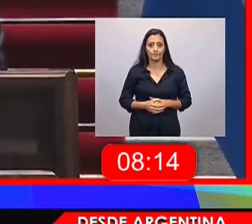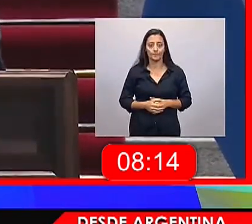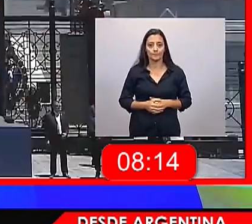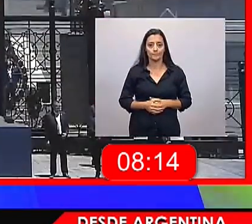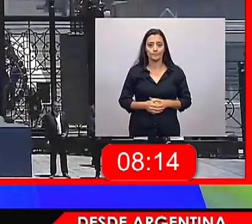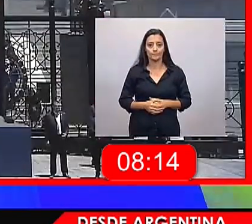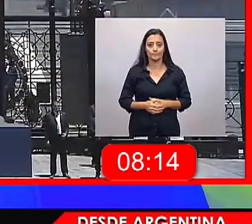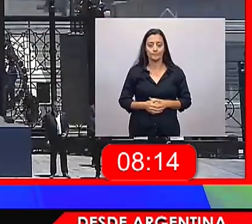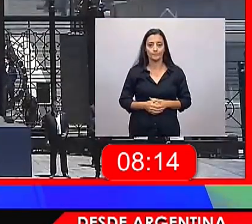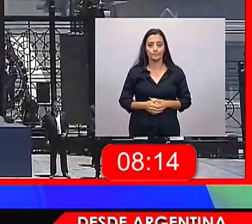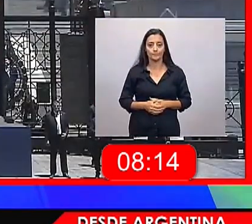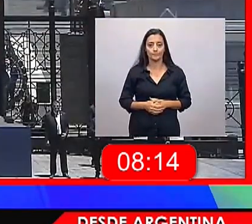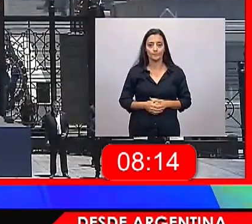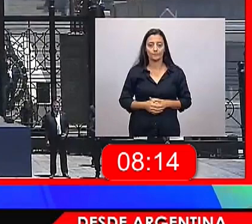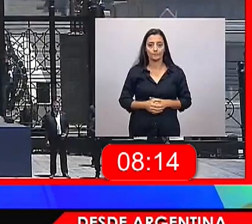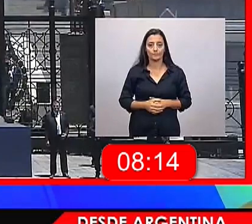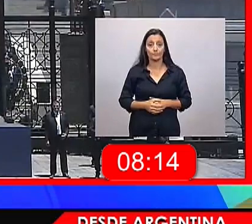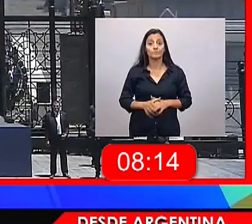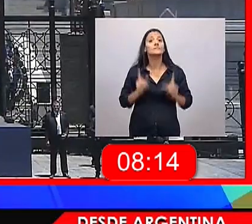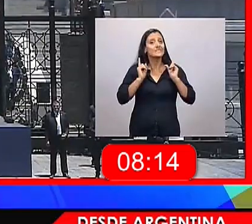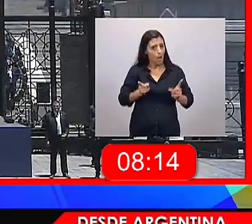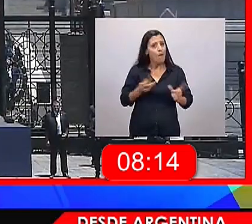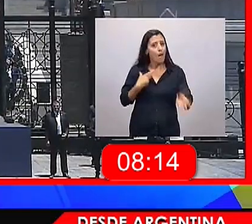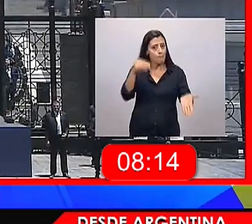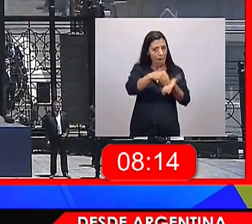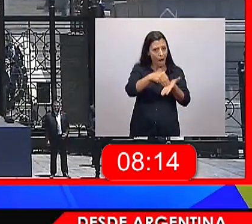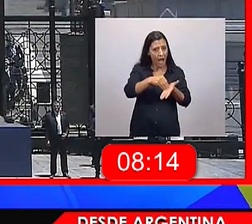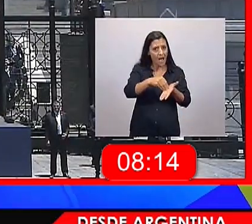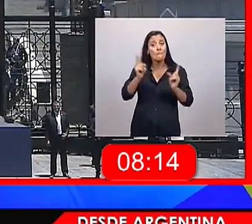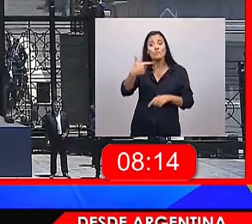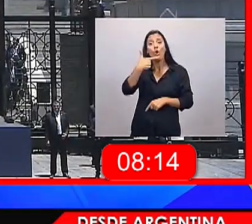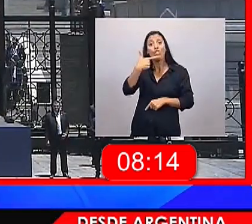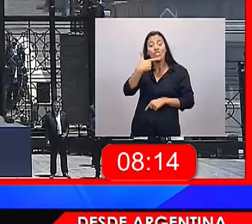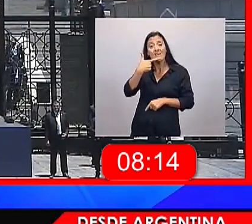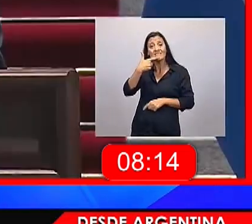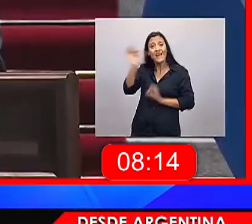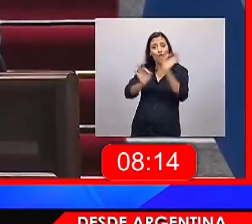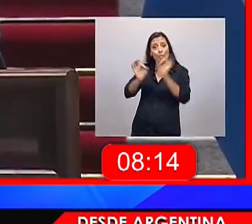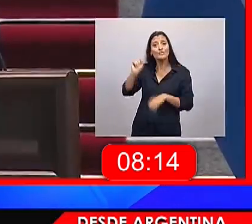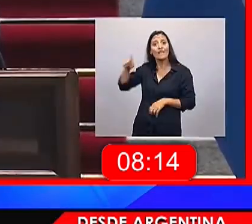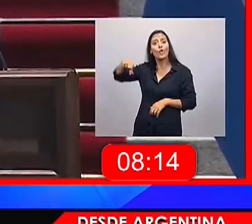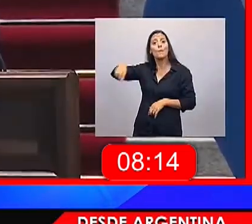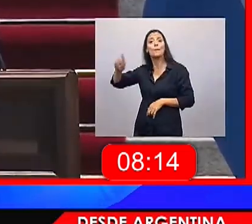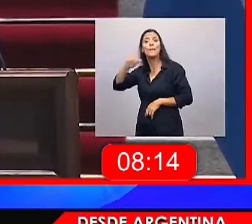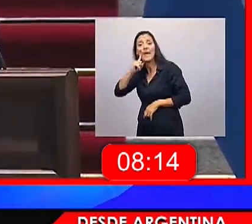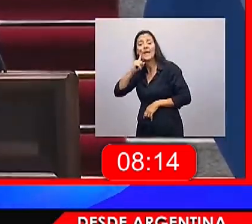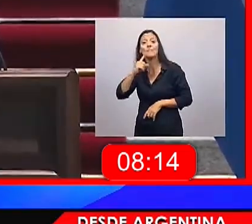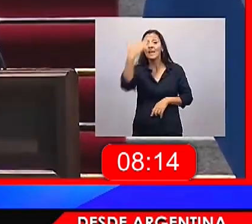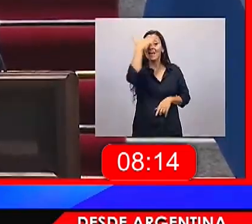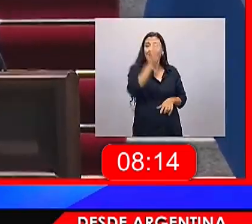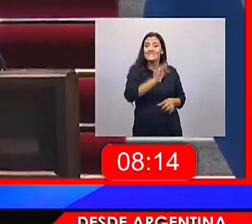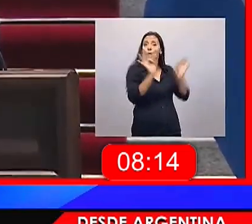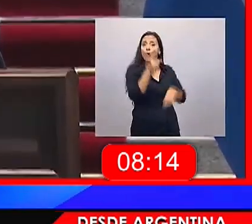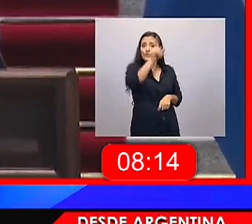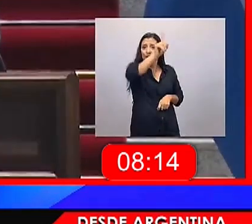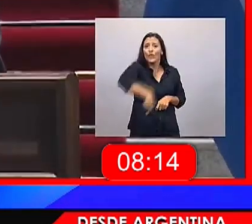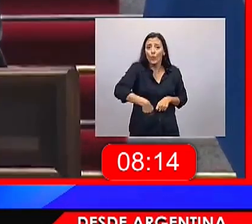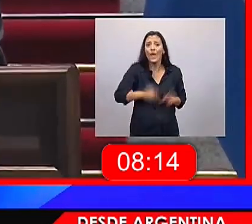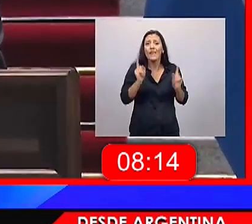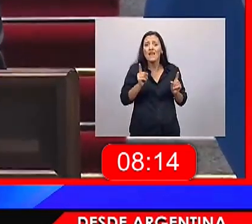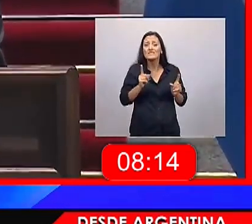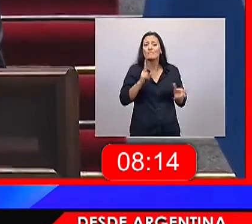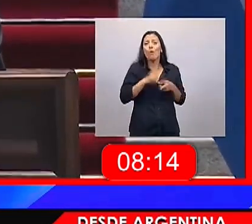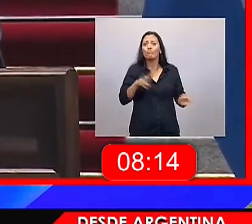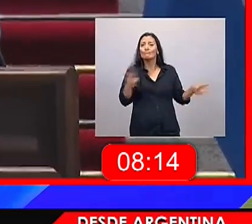Nosotros en la década del 90... tuvimos de presidente a Carlos Menem, y Carlos Menem hizo bastante popular una frase que